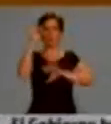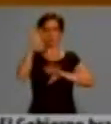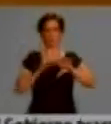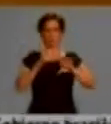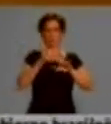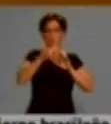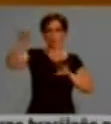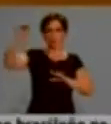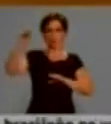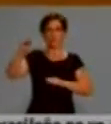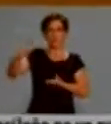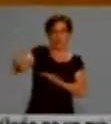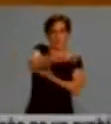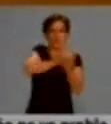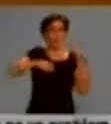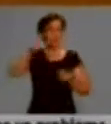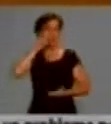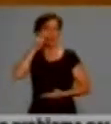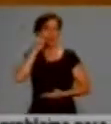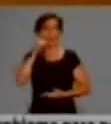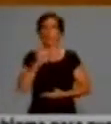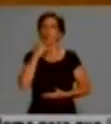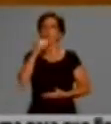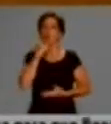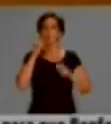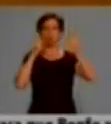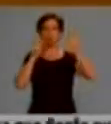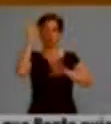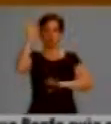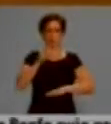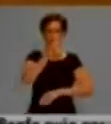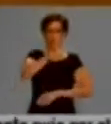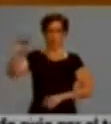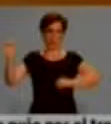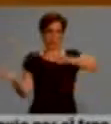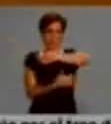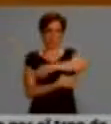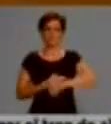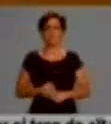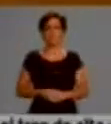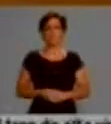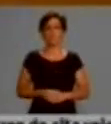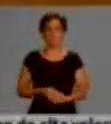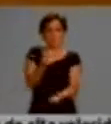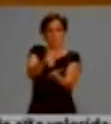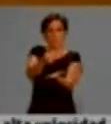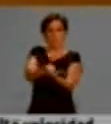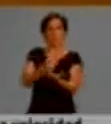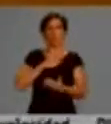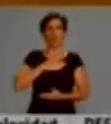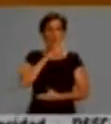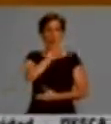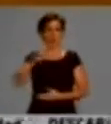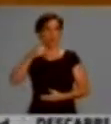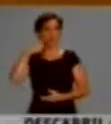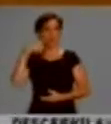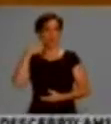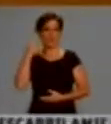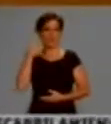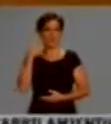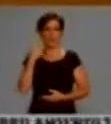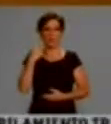ingresos por turismo hayan crecido cerca de un 7%. Nuestra balanza de pagos por cuenta corriente ha llegado a